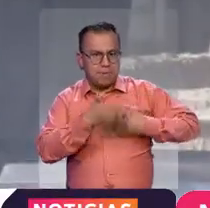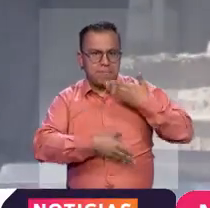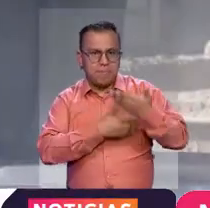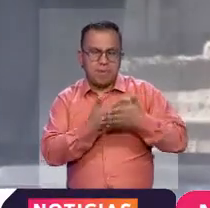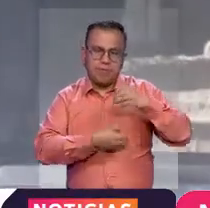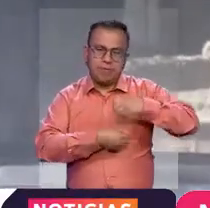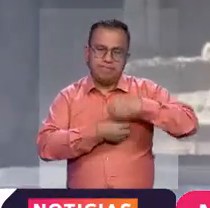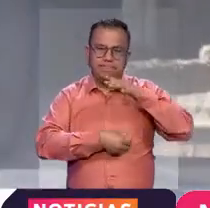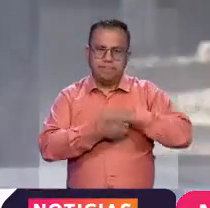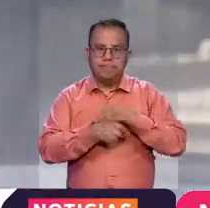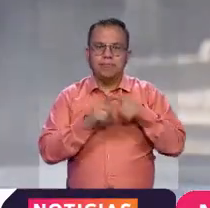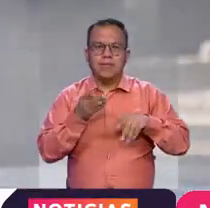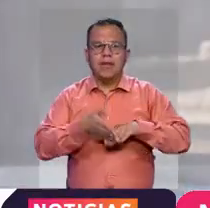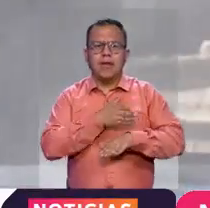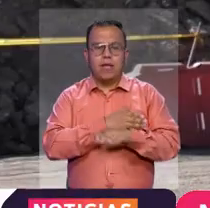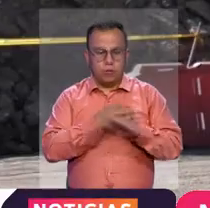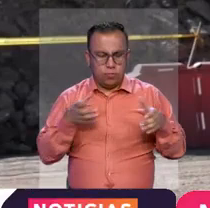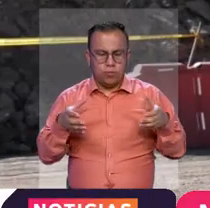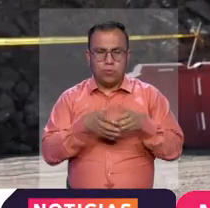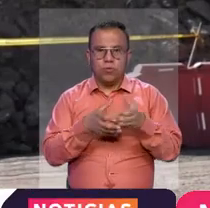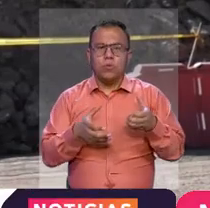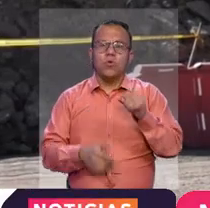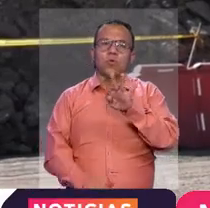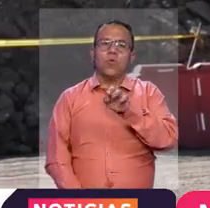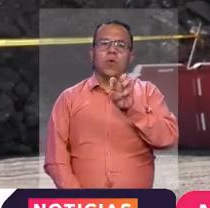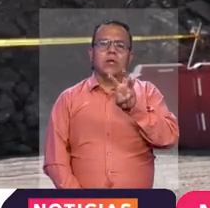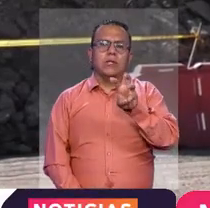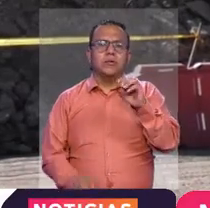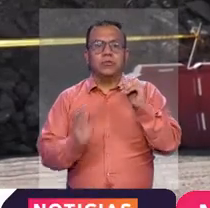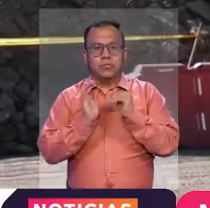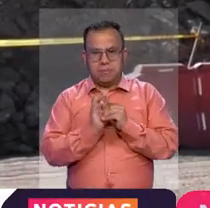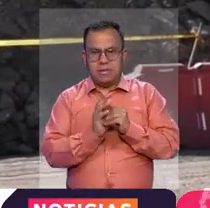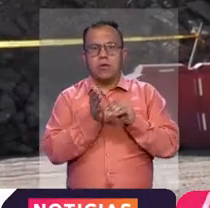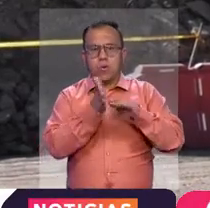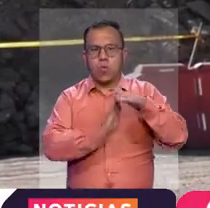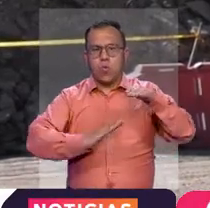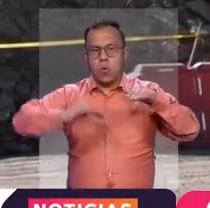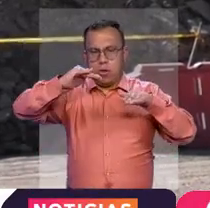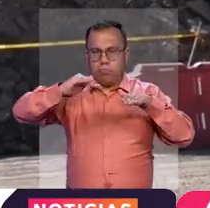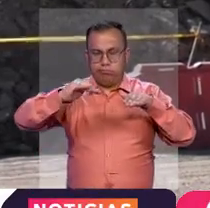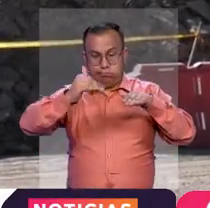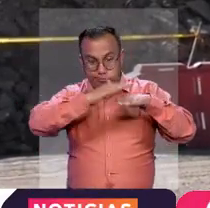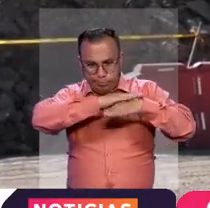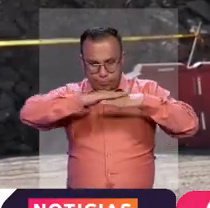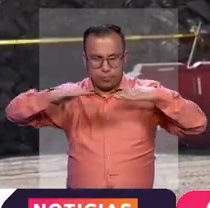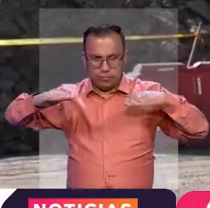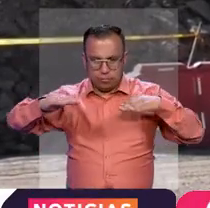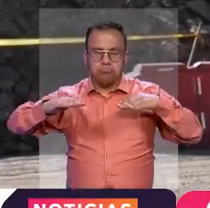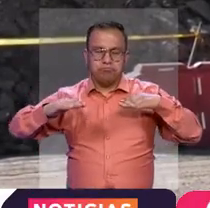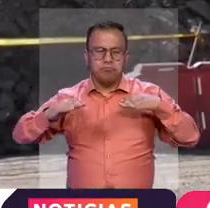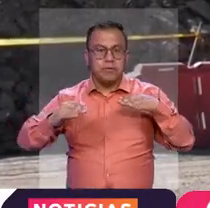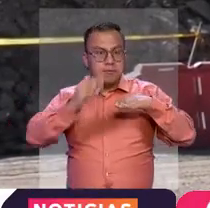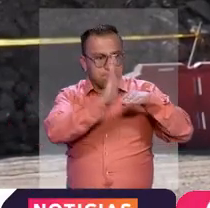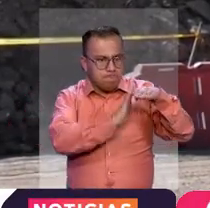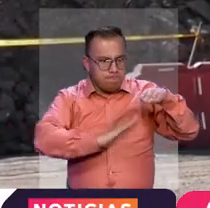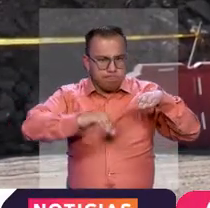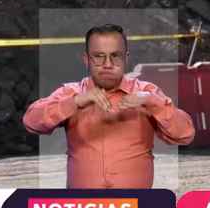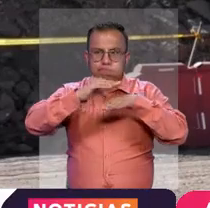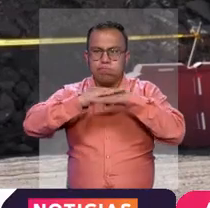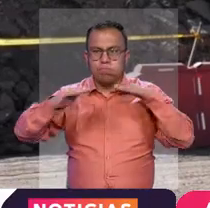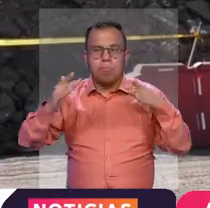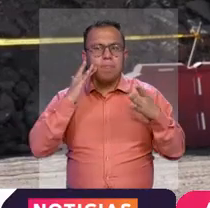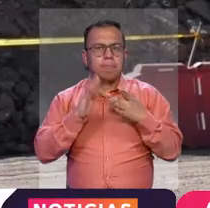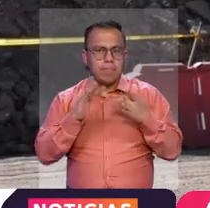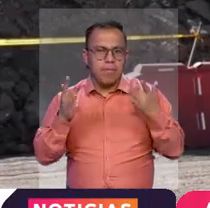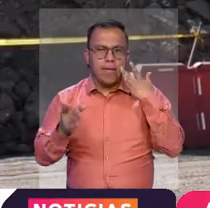por el distrito. Nosotros teníamos como unidad 48.000 huecos, o sea, 48.000 metros cuadrados de huecos intervenidos,